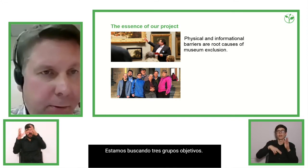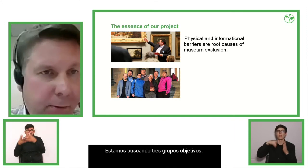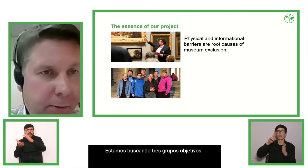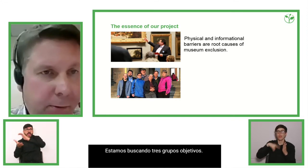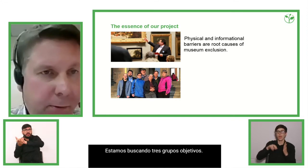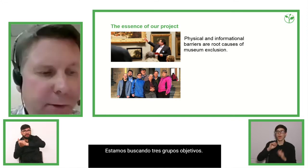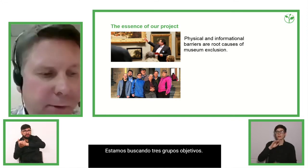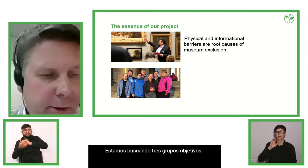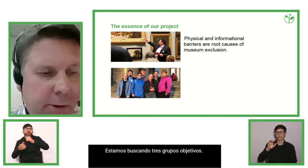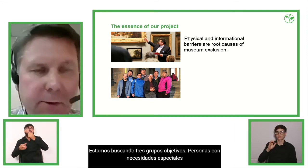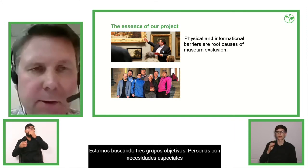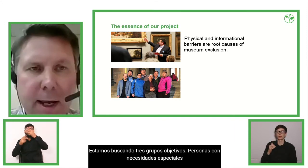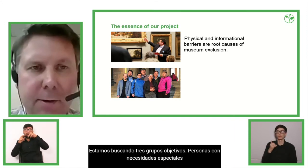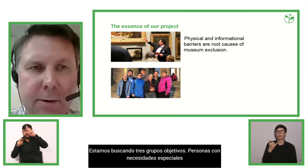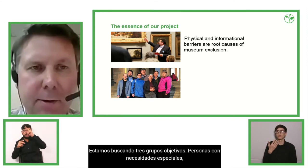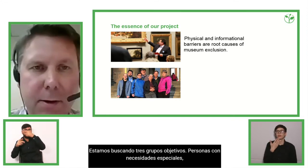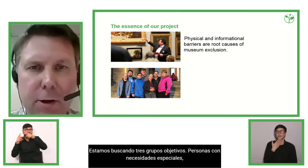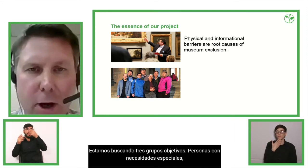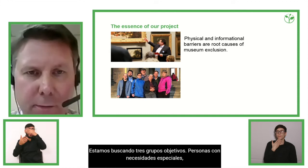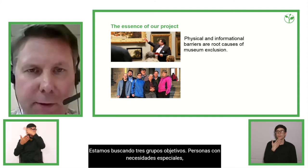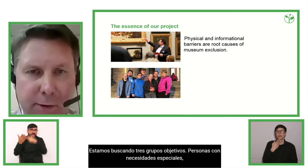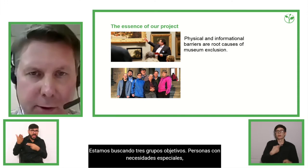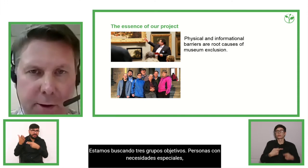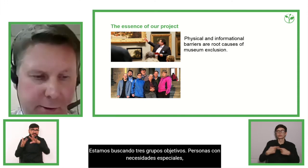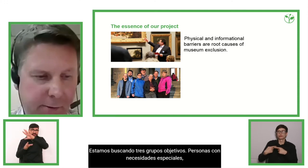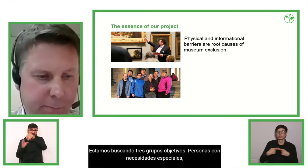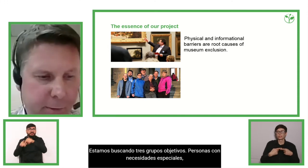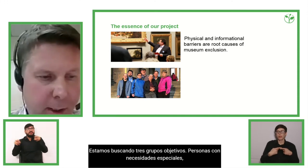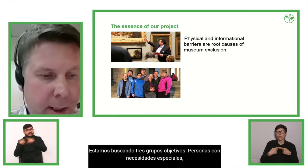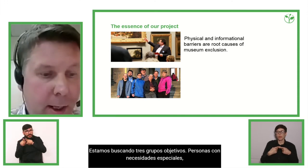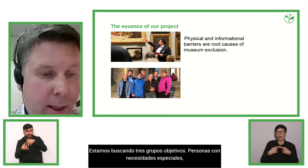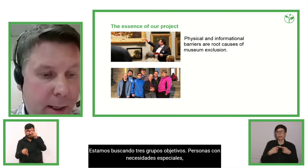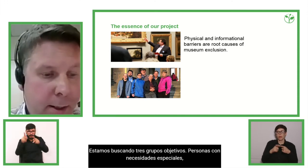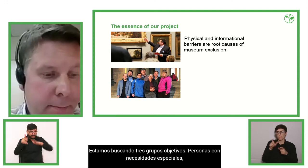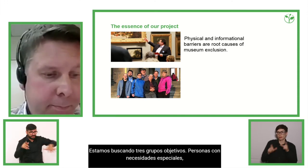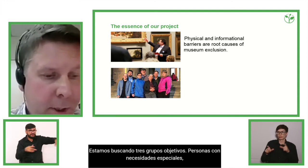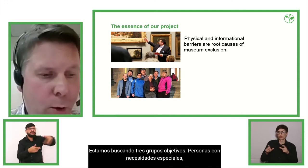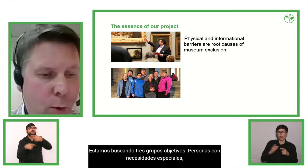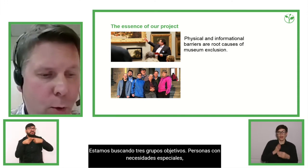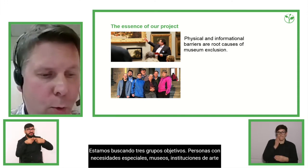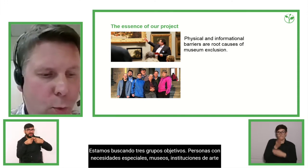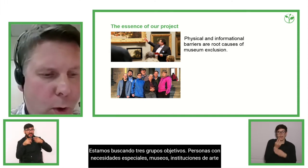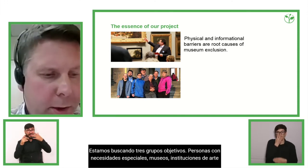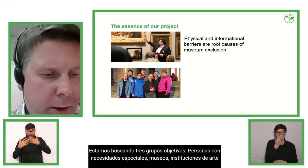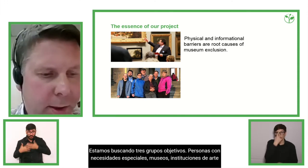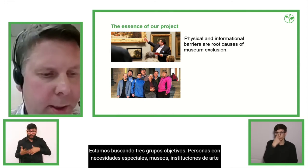también la sociedad, los visitantes de los museos y los que no visitan museos.